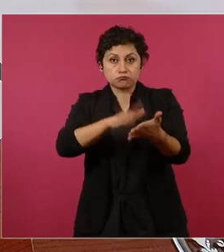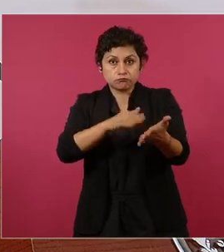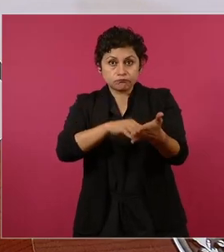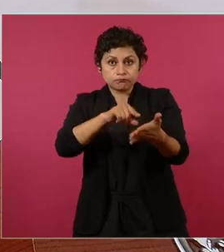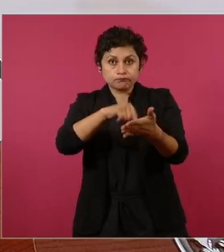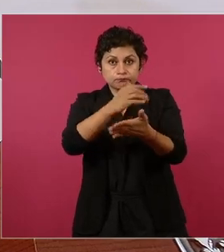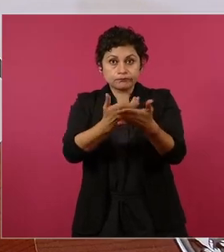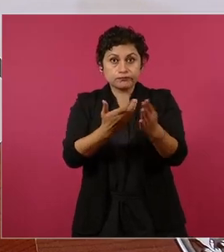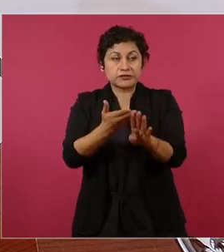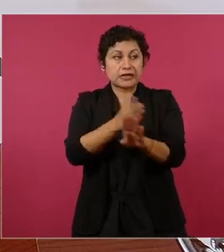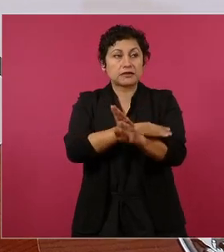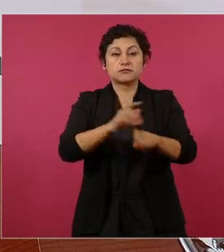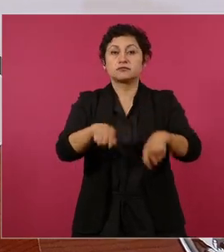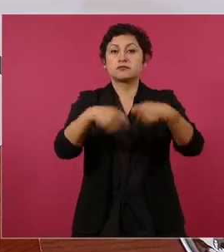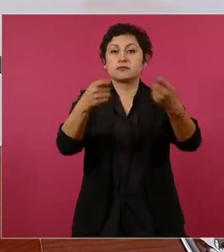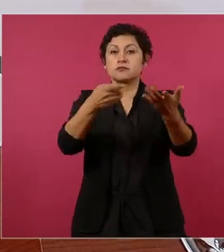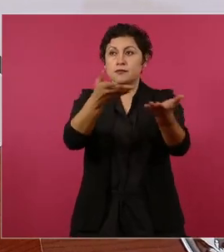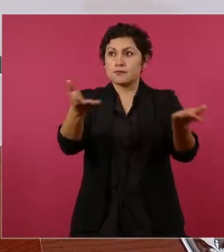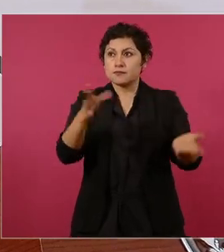y